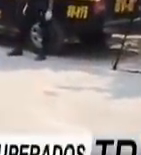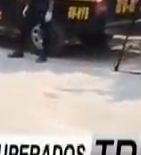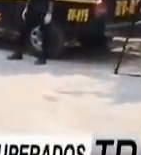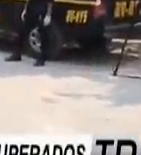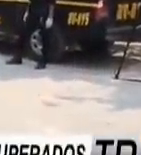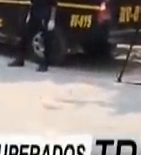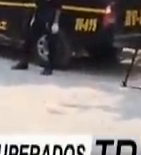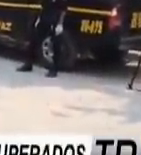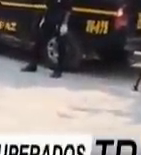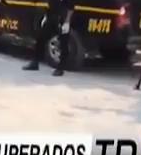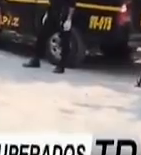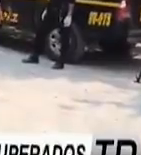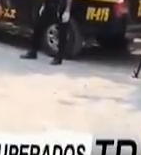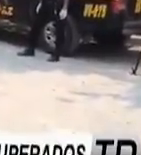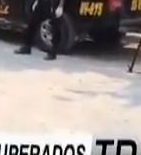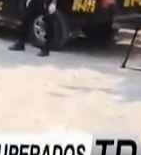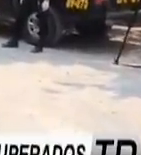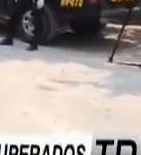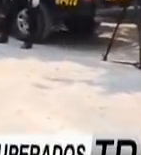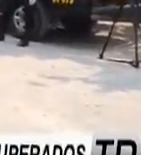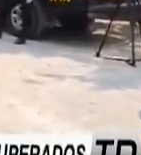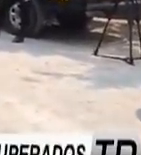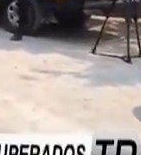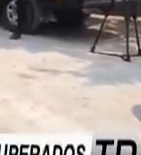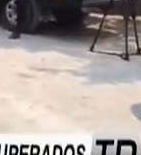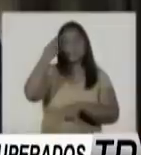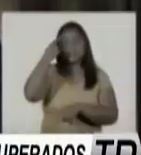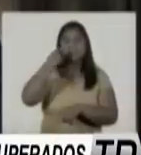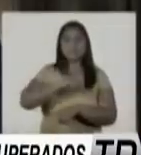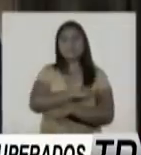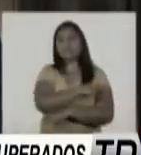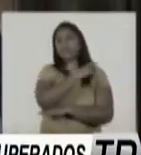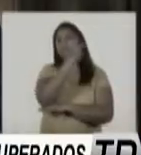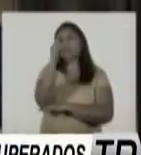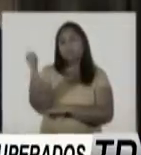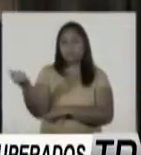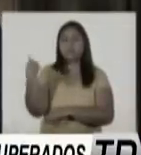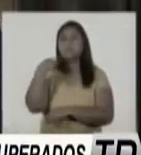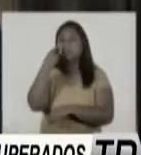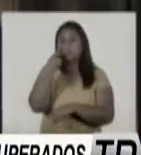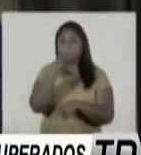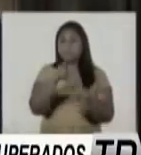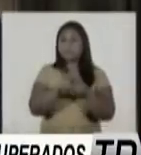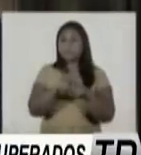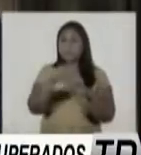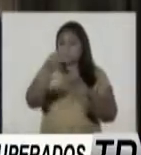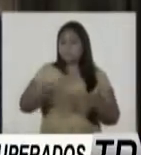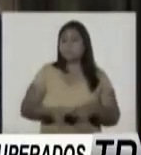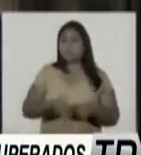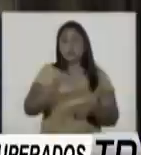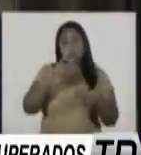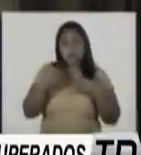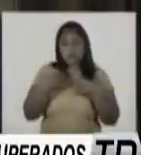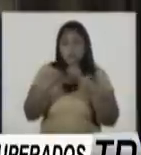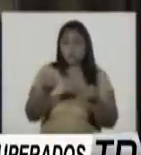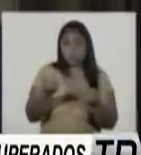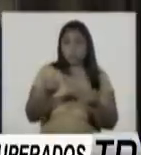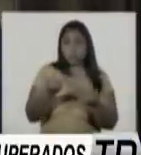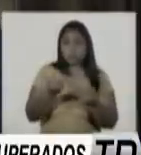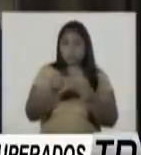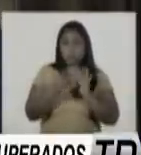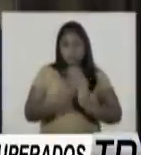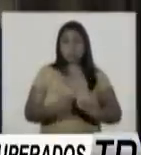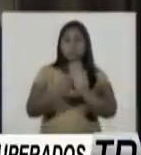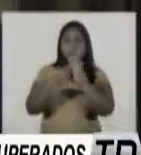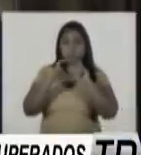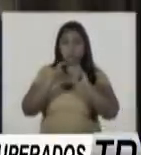descanso todos los días, las 24 horas del día, para poder asegurarle a la mayoría de los guatemaltecos que la salud va